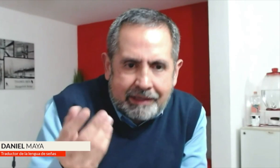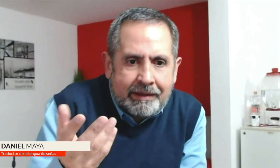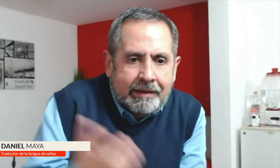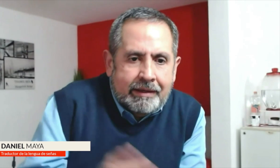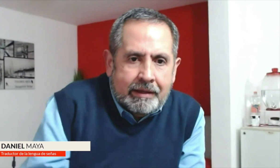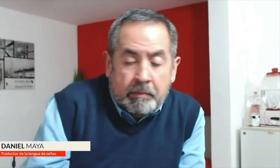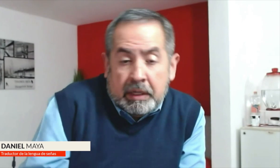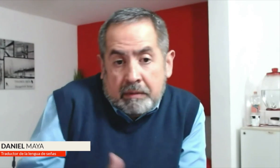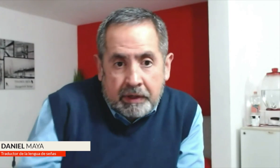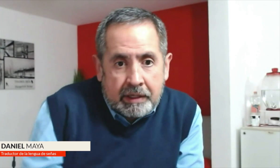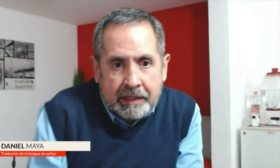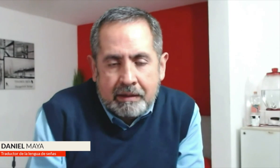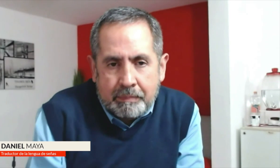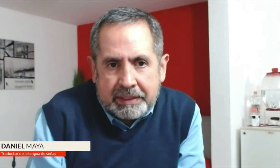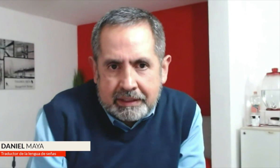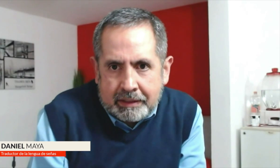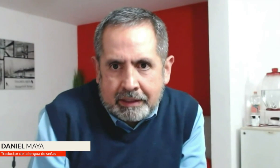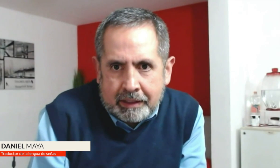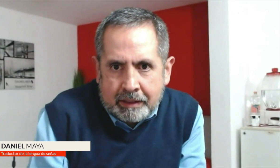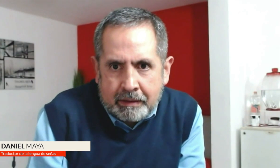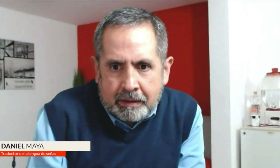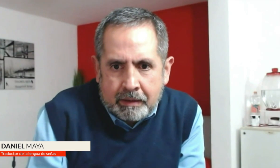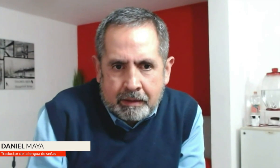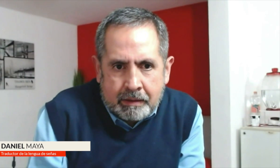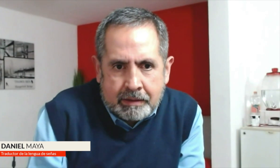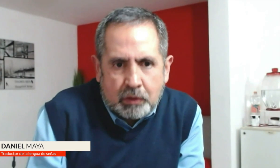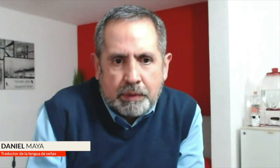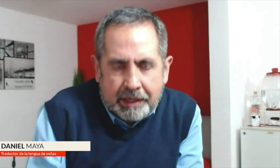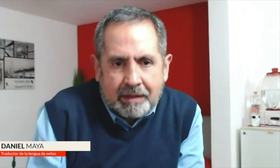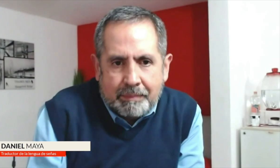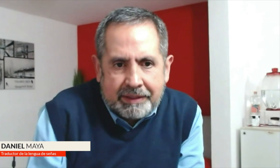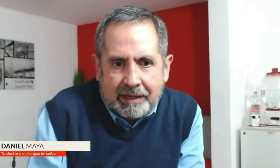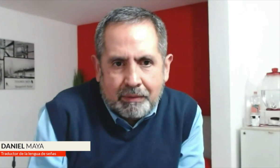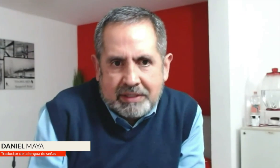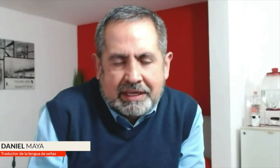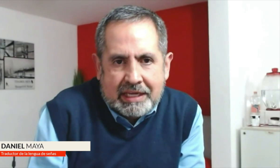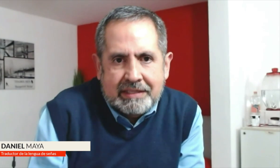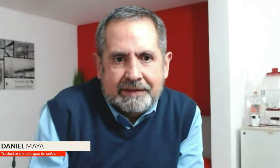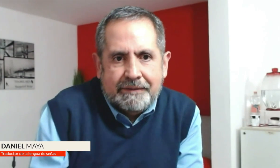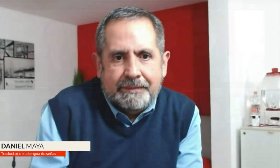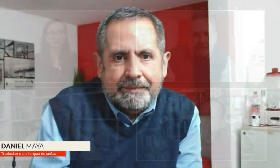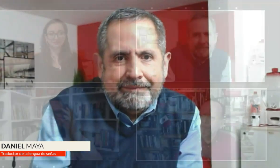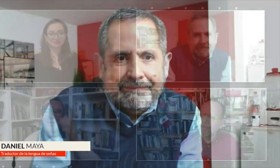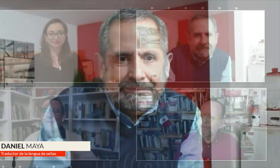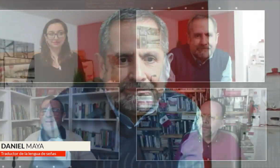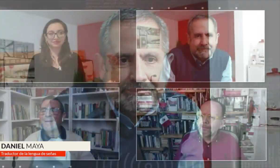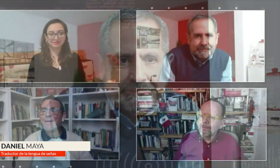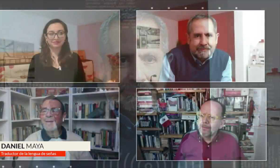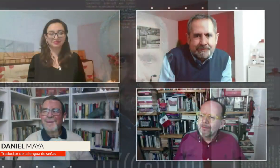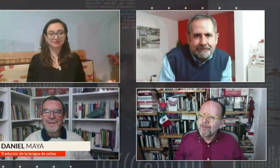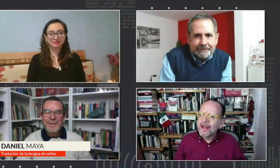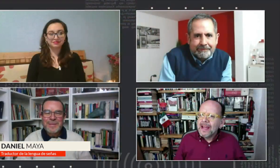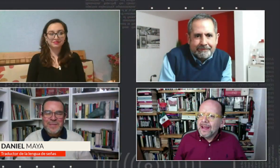hacer que, bueno, fue idea del presidente el que se tuviera intérprete de lengua de señas?